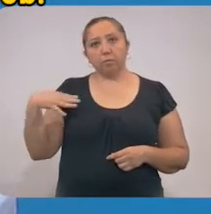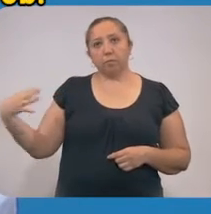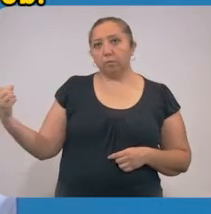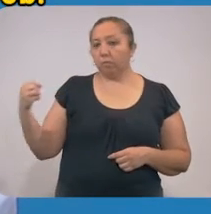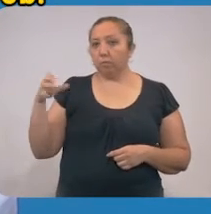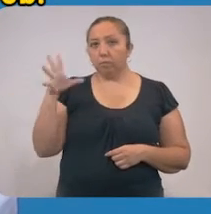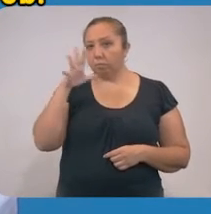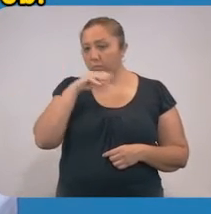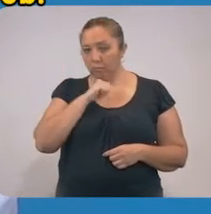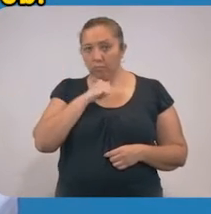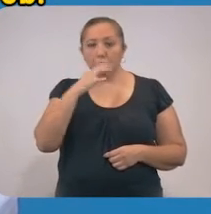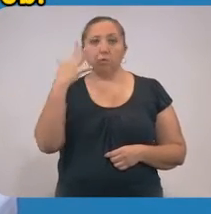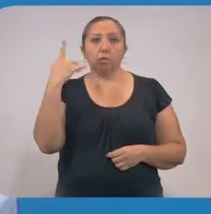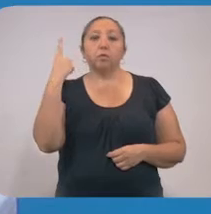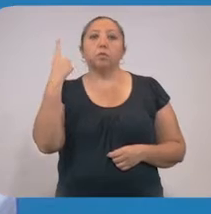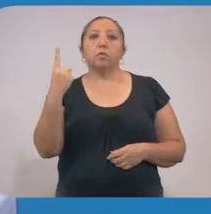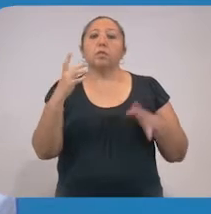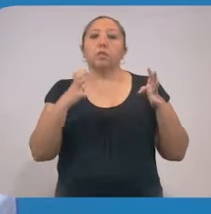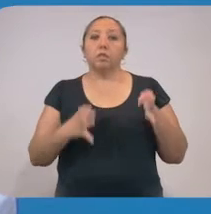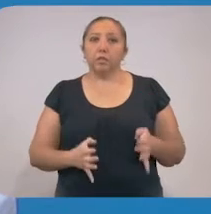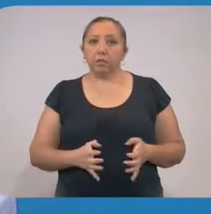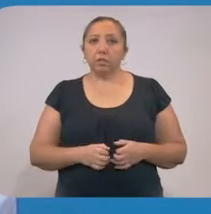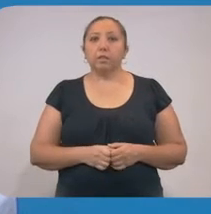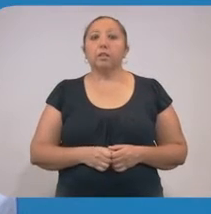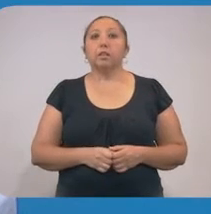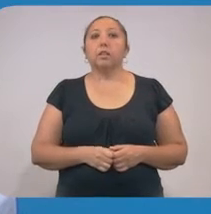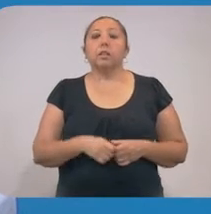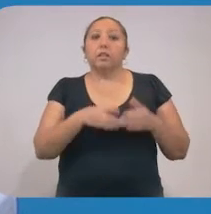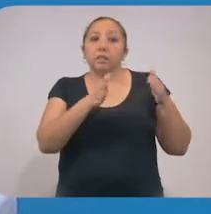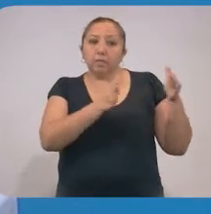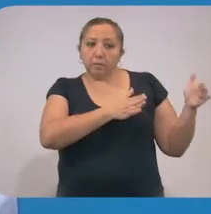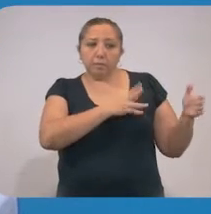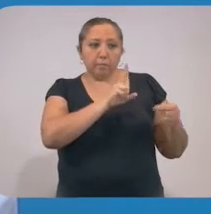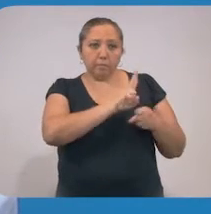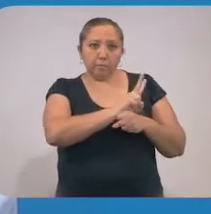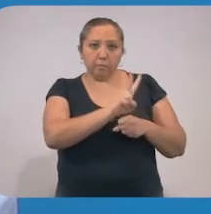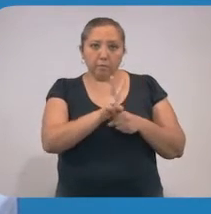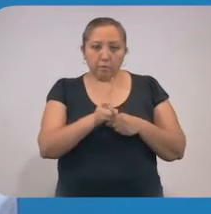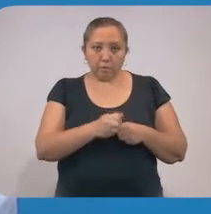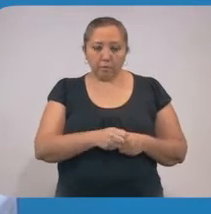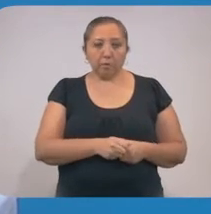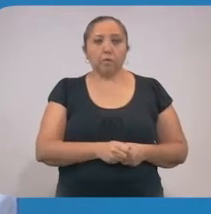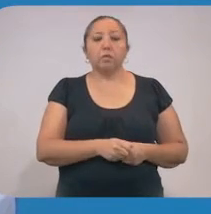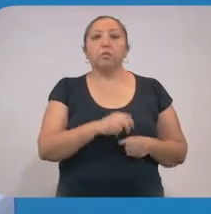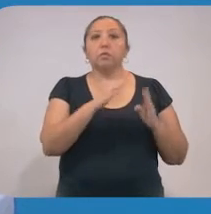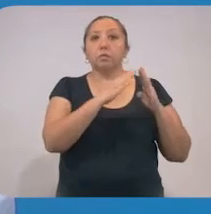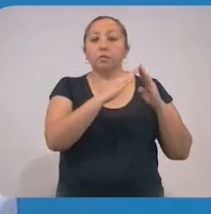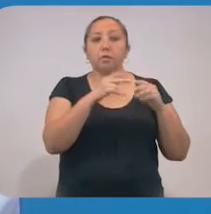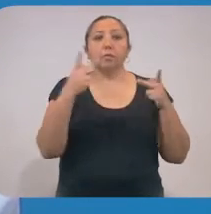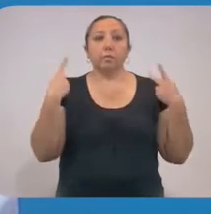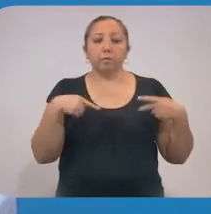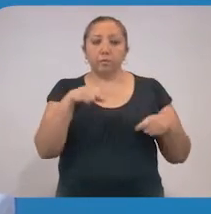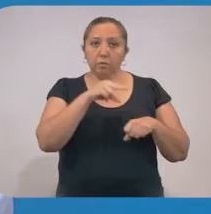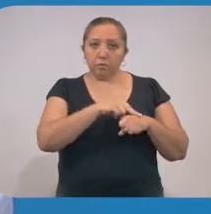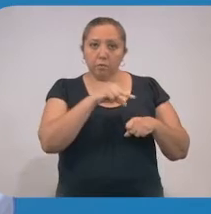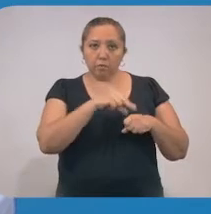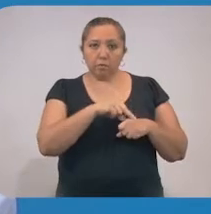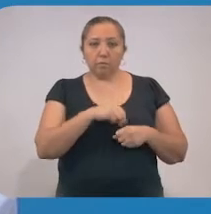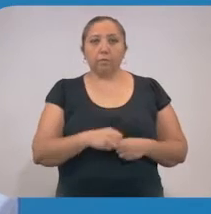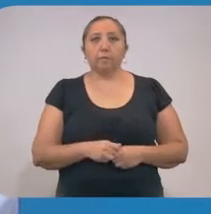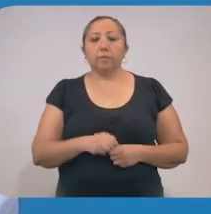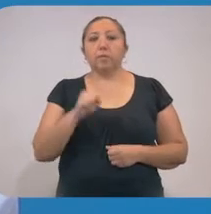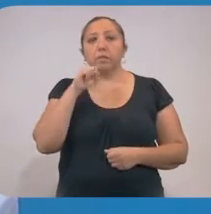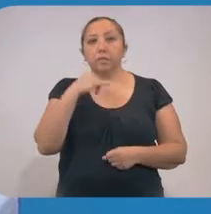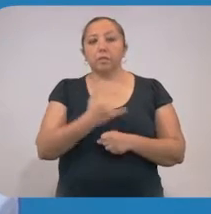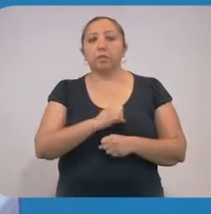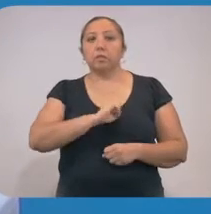contagiar 51 están estables aislados monitoreados constantemente por personal médico de la ss